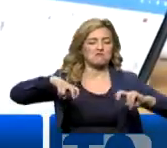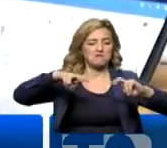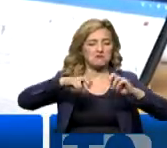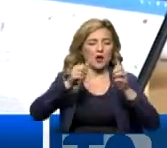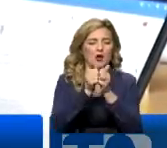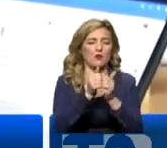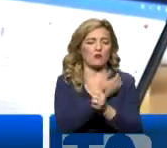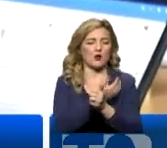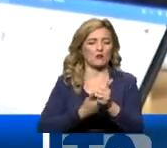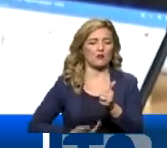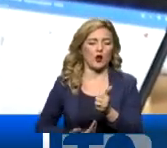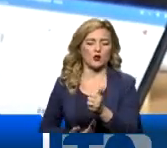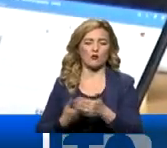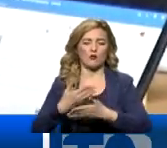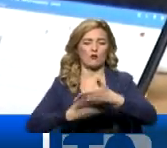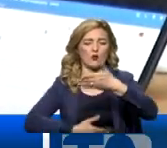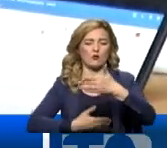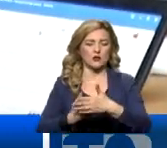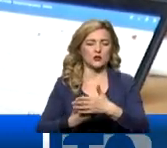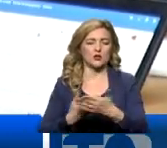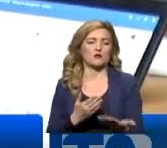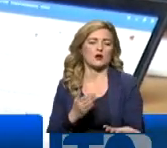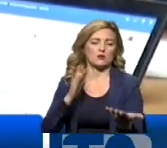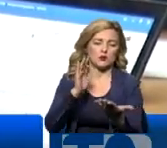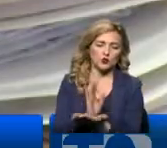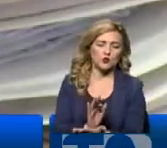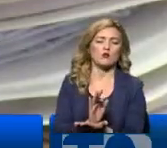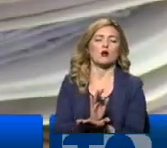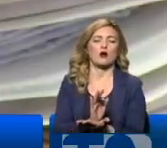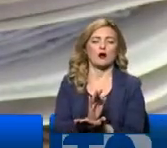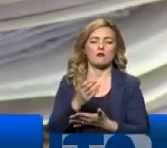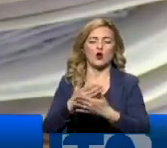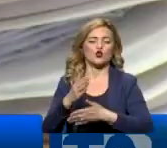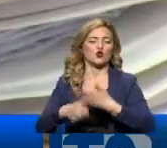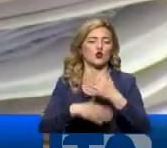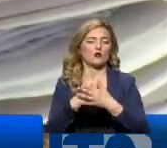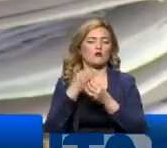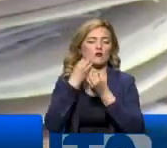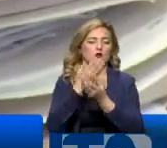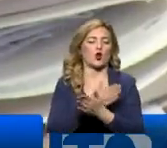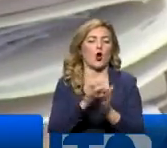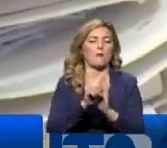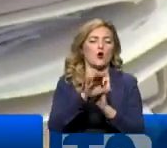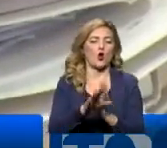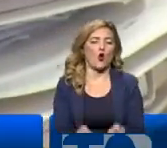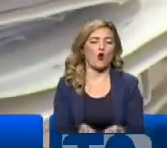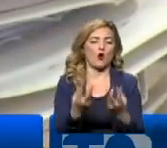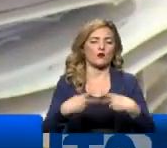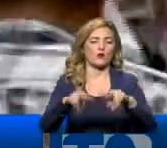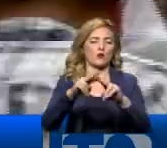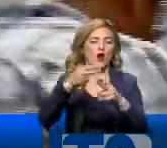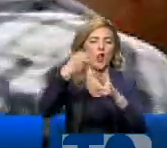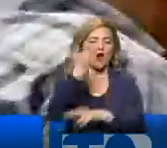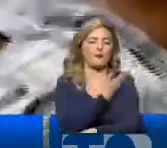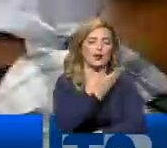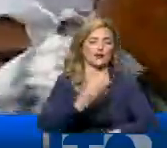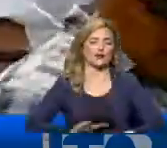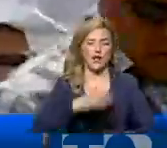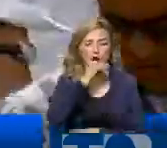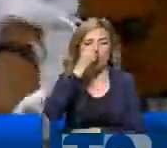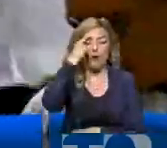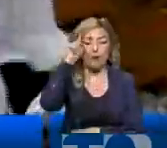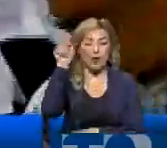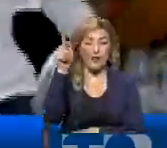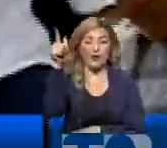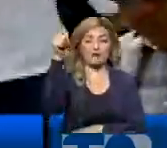oficios, versiones y comprobantes de los ingresos de aportes voluntarios a Alianza País. Aseguró que el expresidente Rafael Correa estuvo